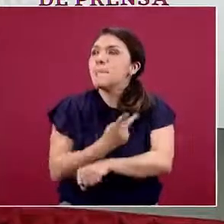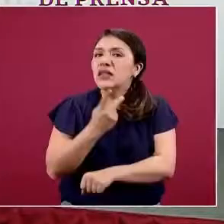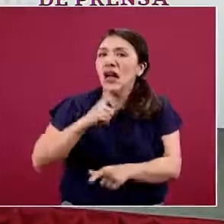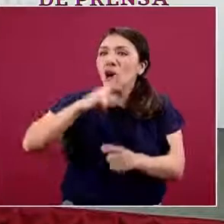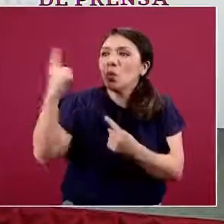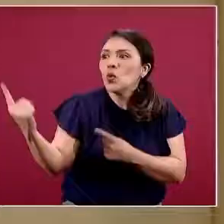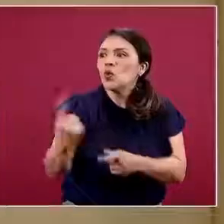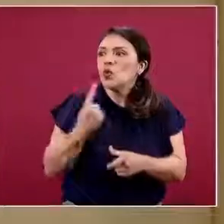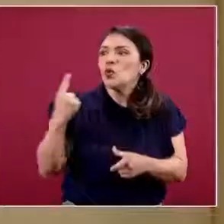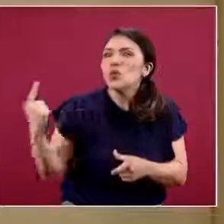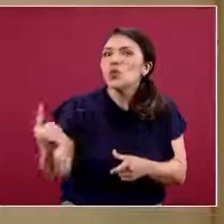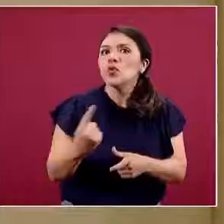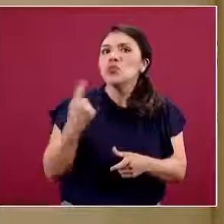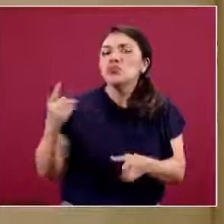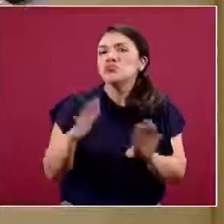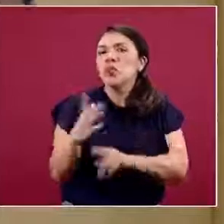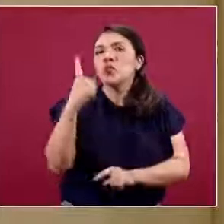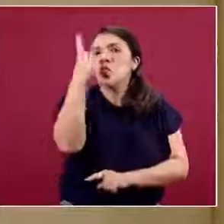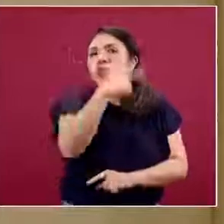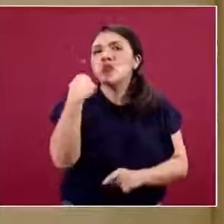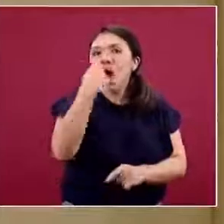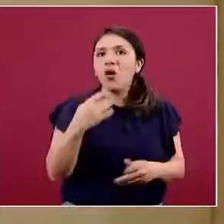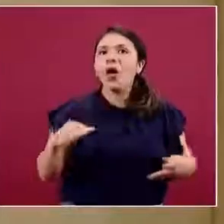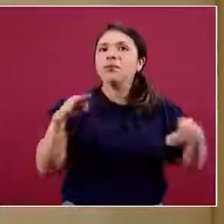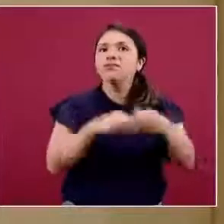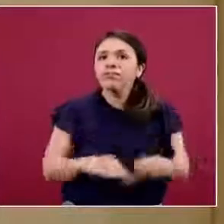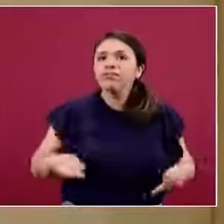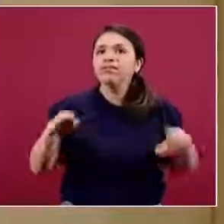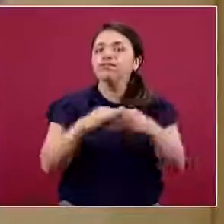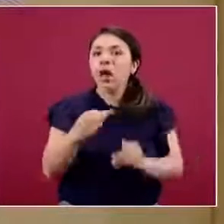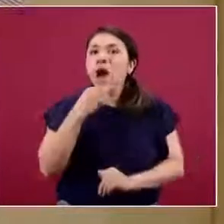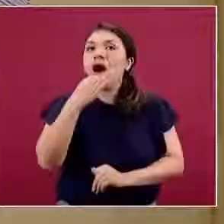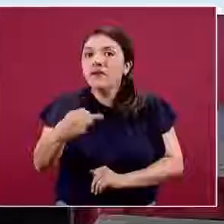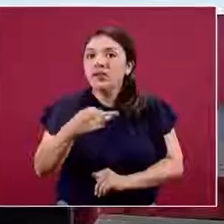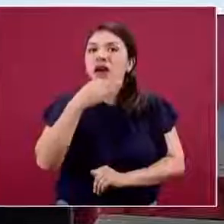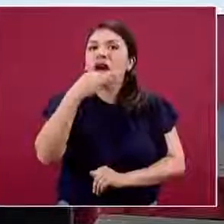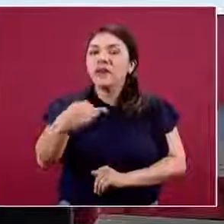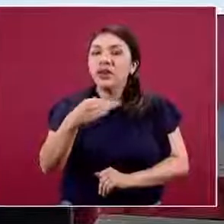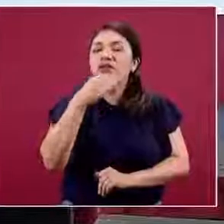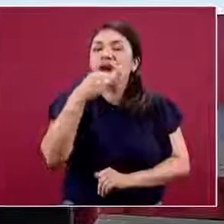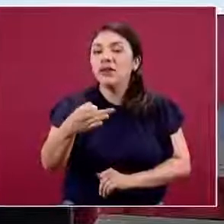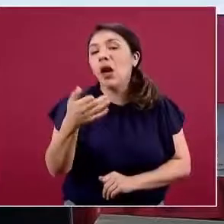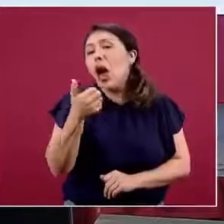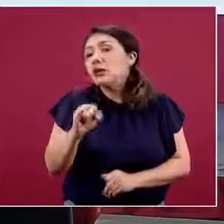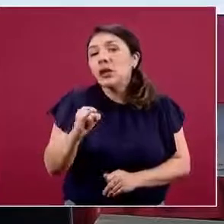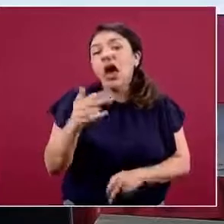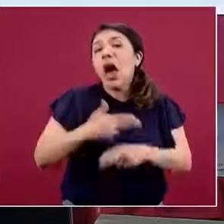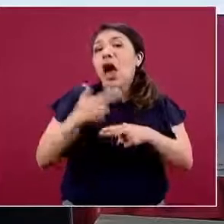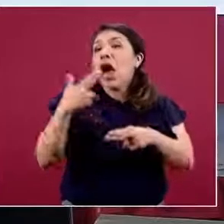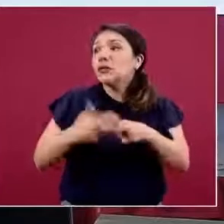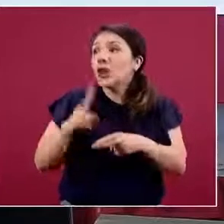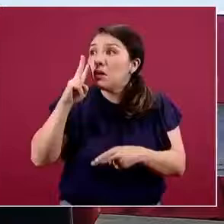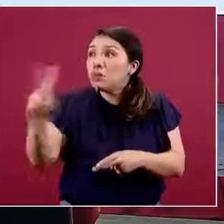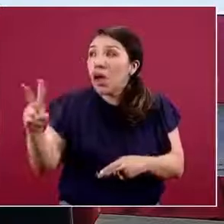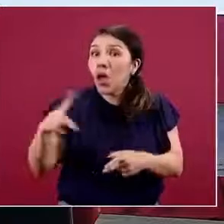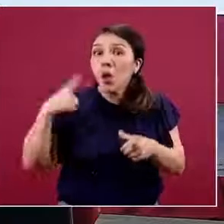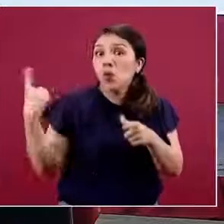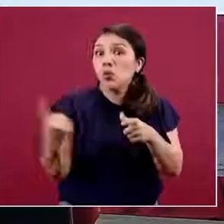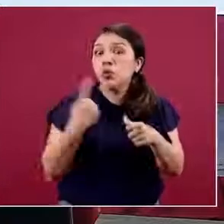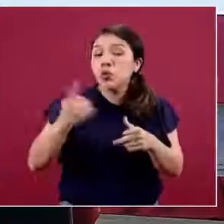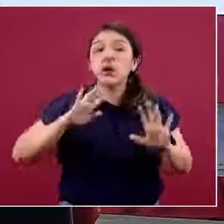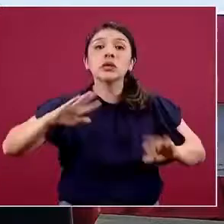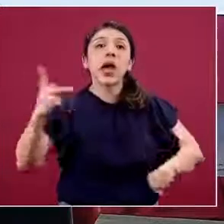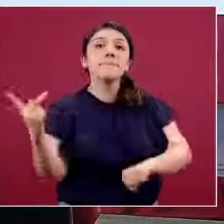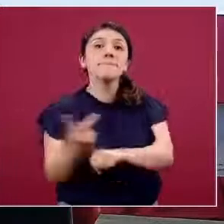con el fenómeno, a 1 hora de distancia, y sale una notificación a la siguiente hora, y así paulatinamente hasta que el fenómeno haya